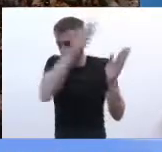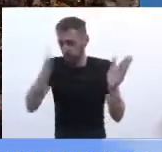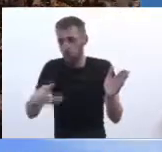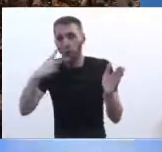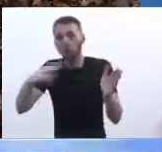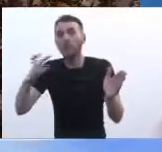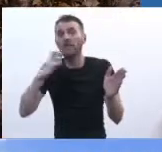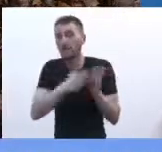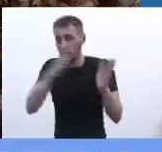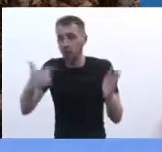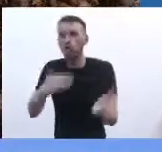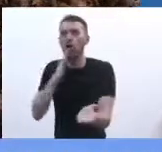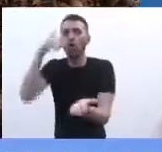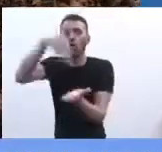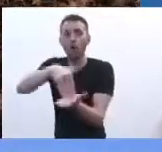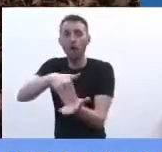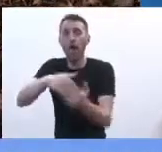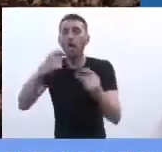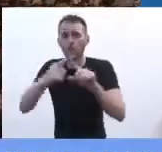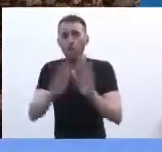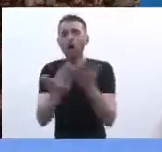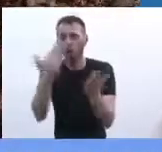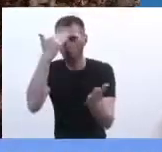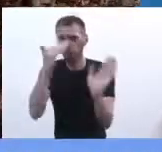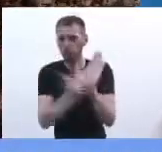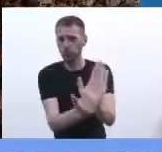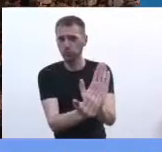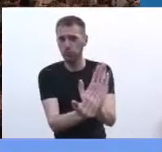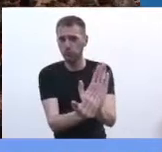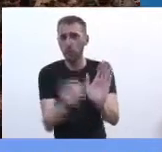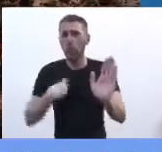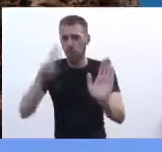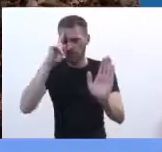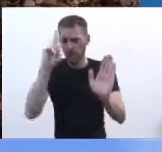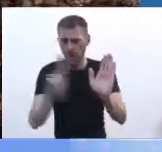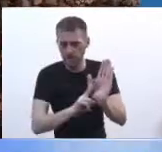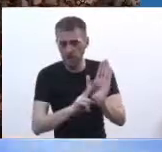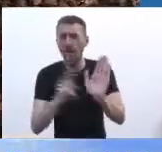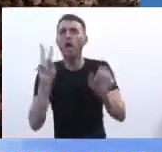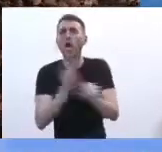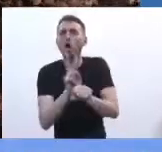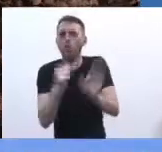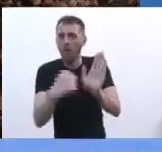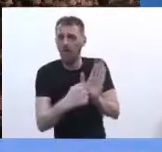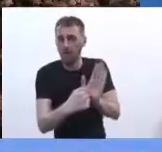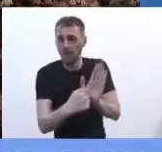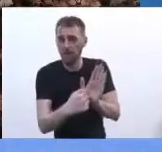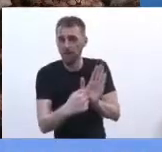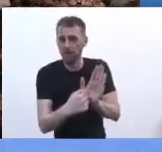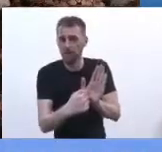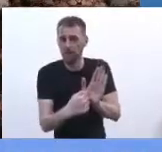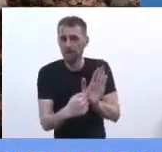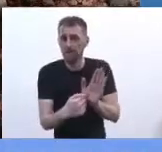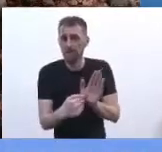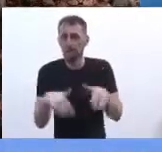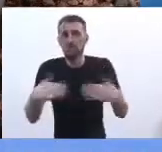yo juré por la constitución de respetarla y cuidarla y esto estamos